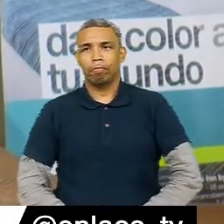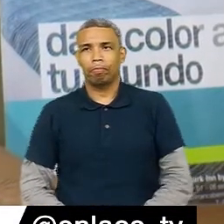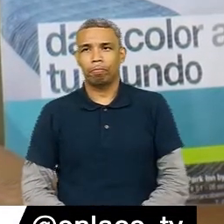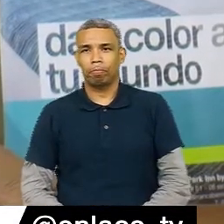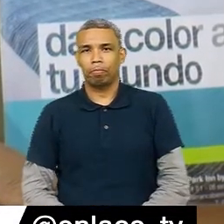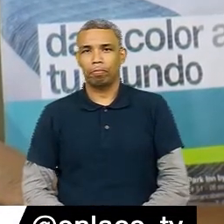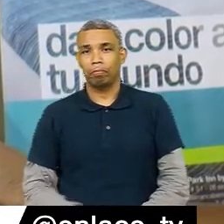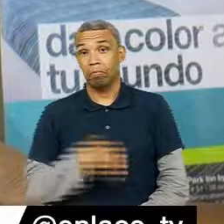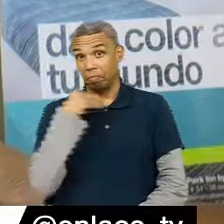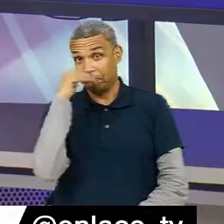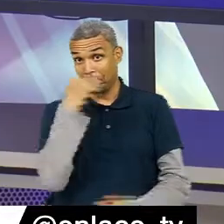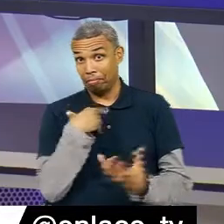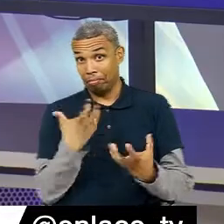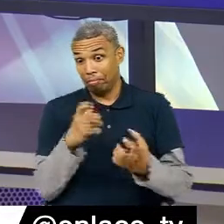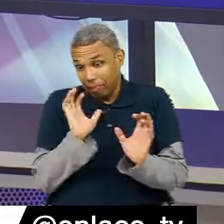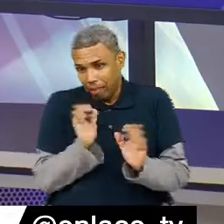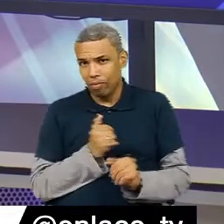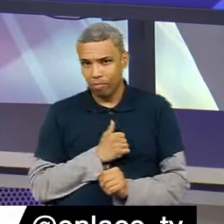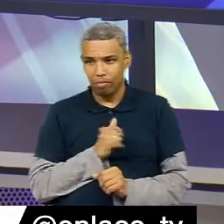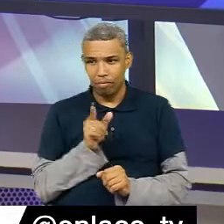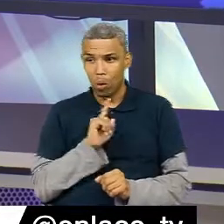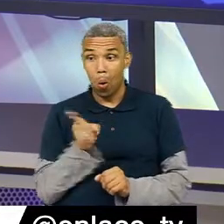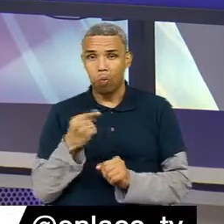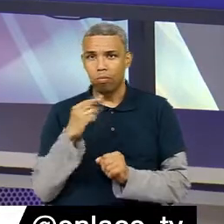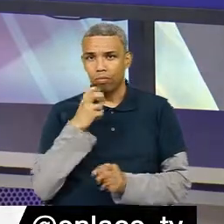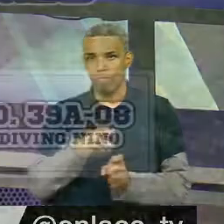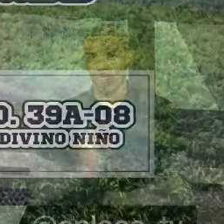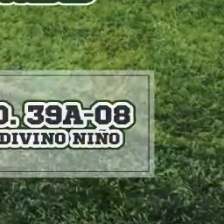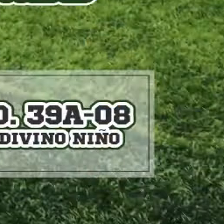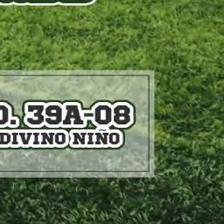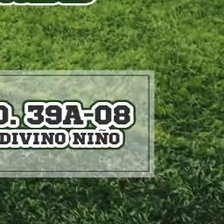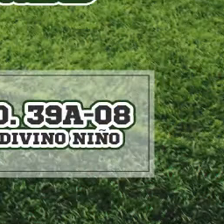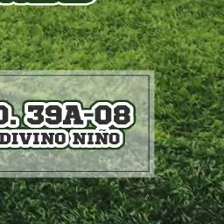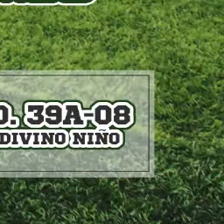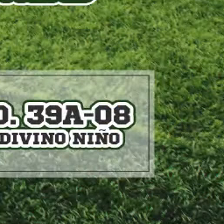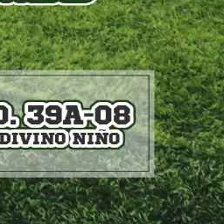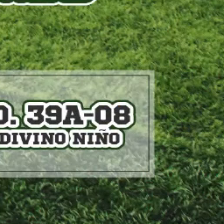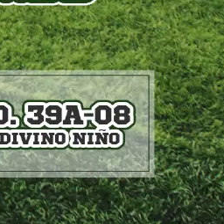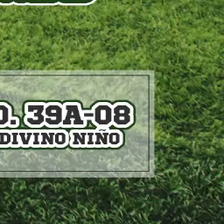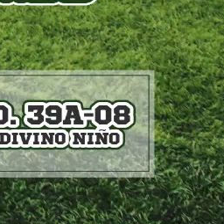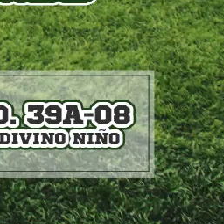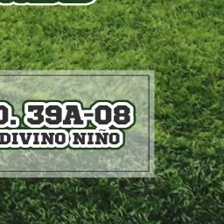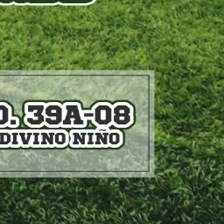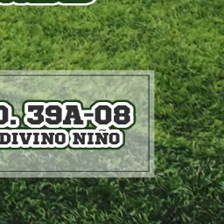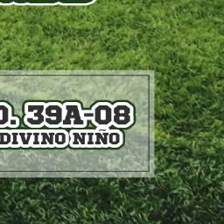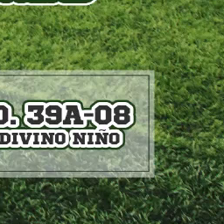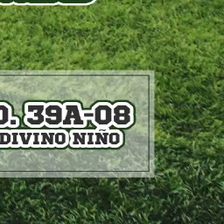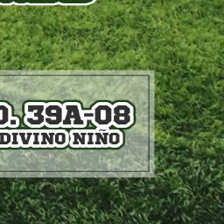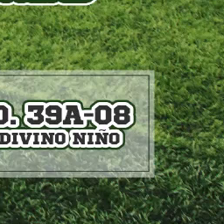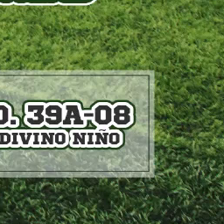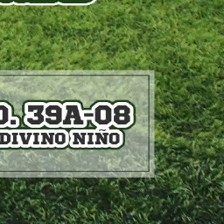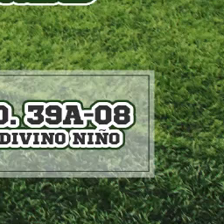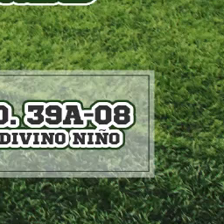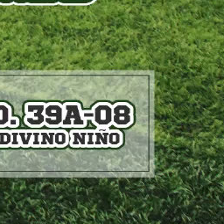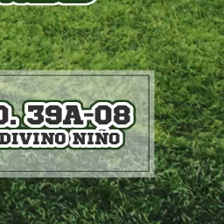a tener su título. Siéntete como una estrella en Yogo Bonito Canchas Sintéticas. Reserva ya tu cancha al